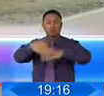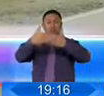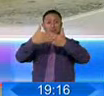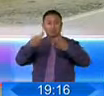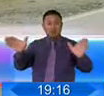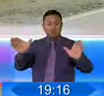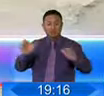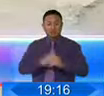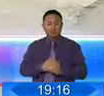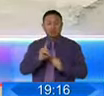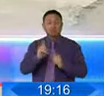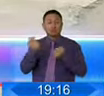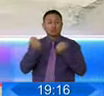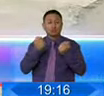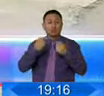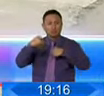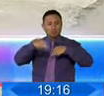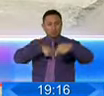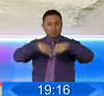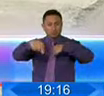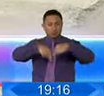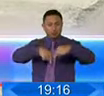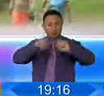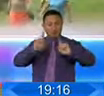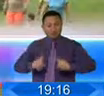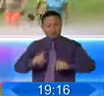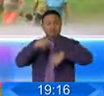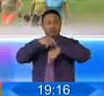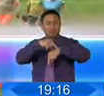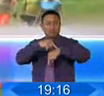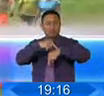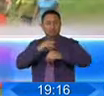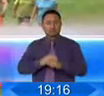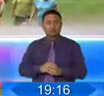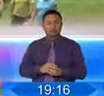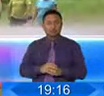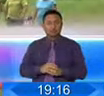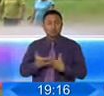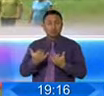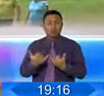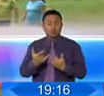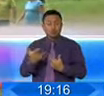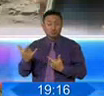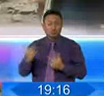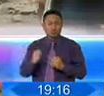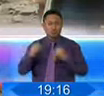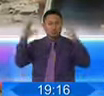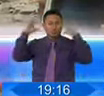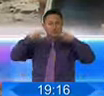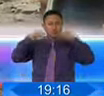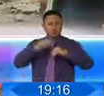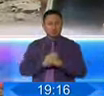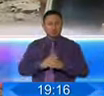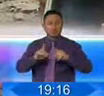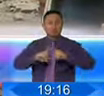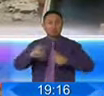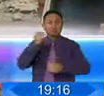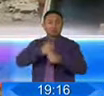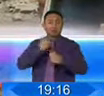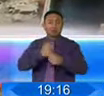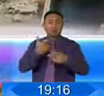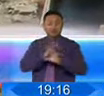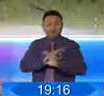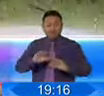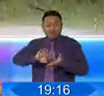con tráfico controlado y por horarios. A pesar de las fuertes lluvias en el sector, los trabajos de limpieza y evacuación